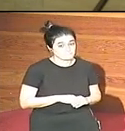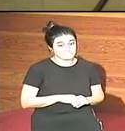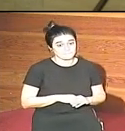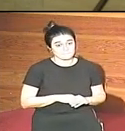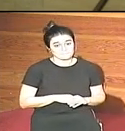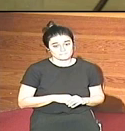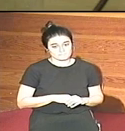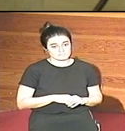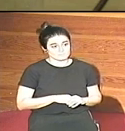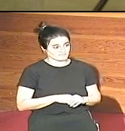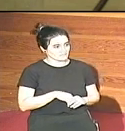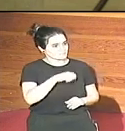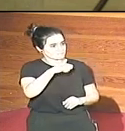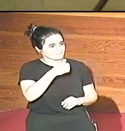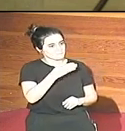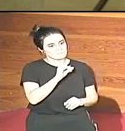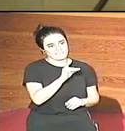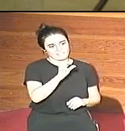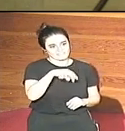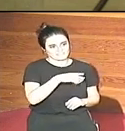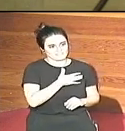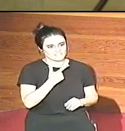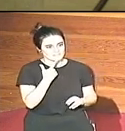Y Biden quería volver a una política